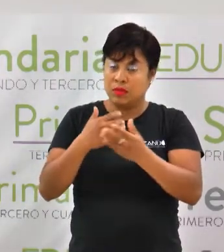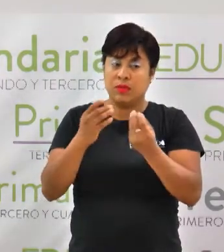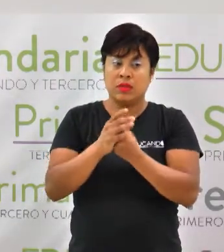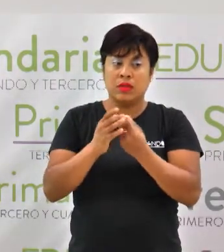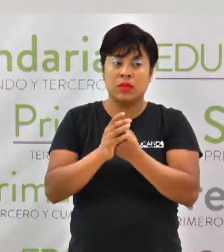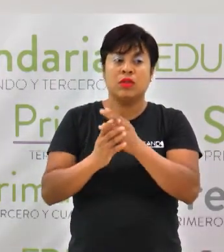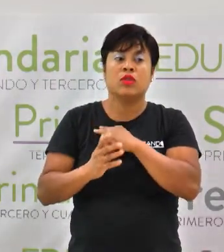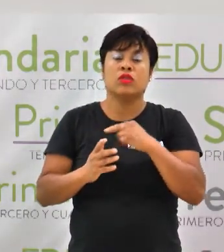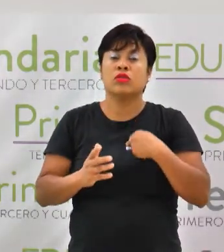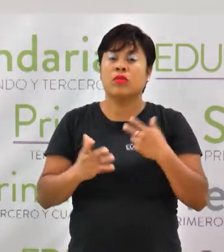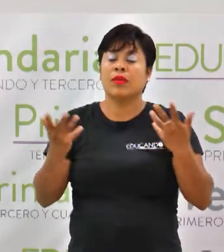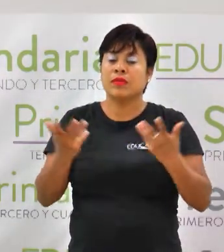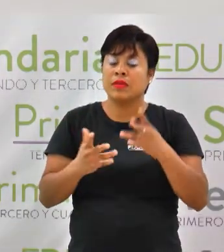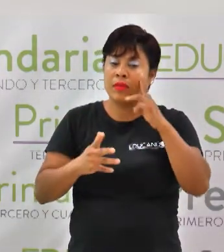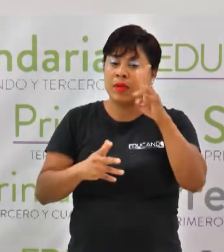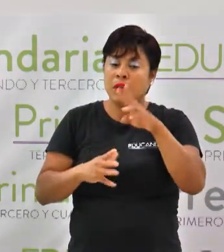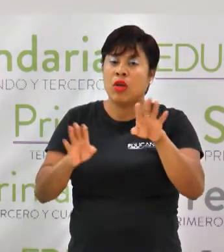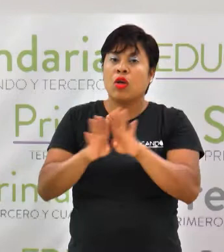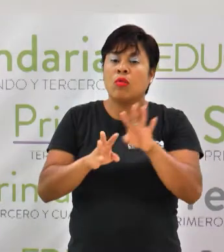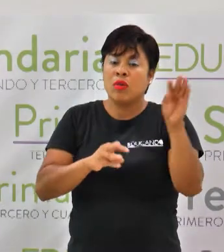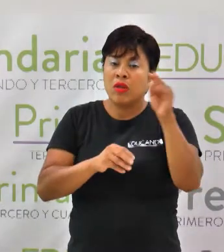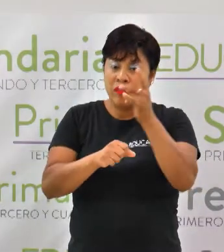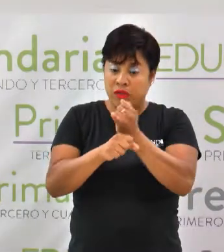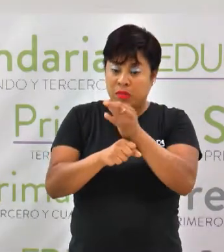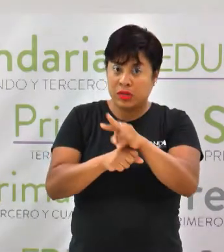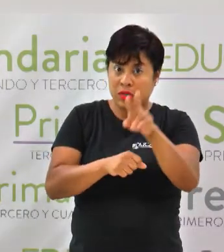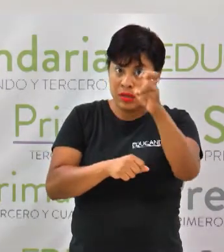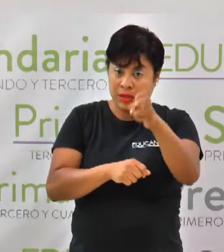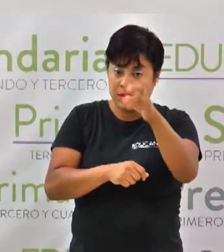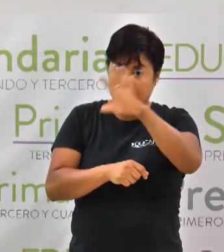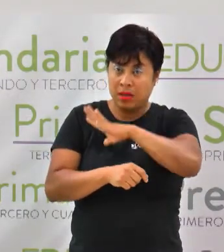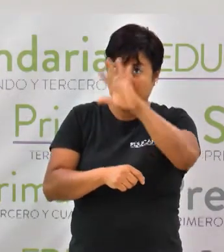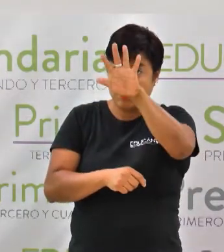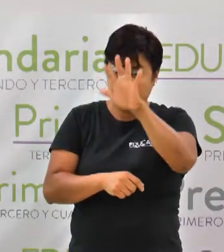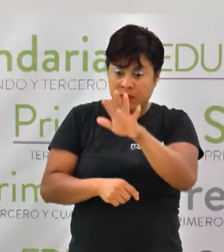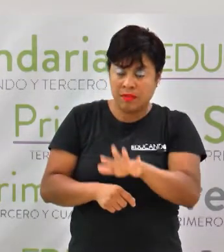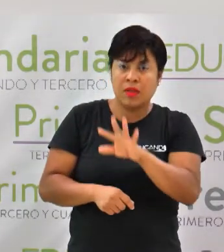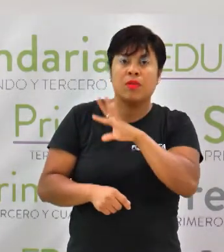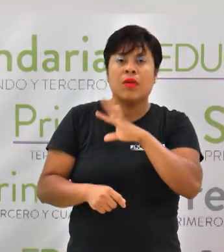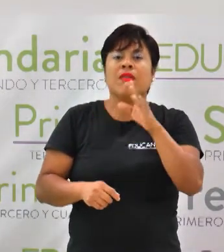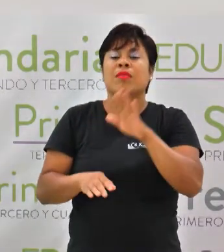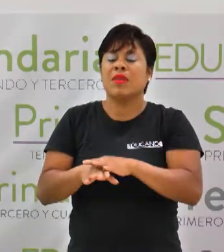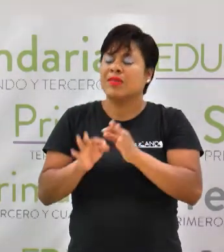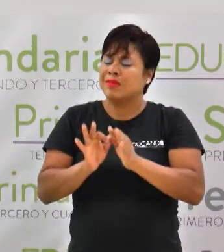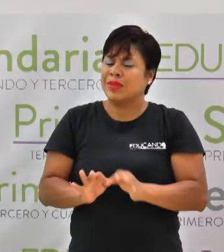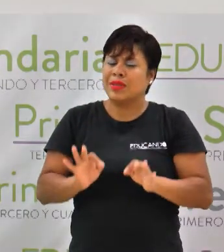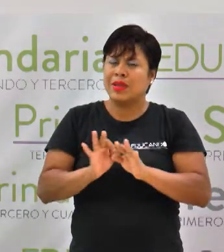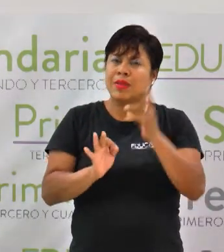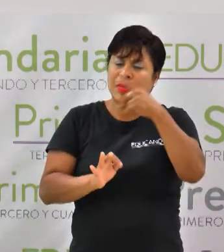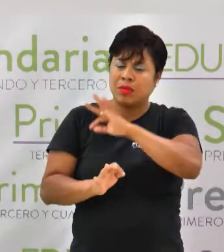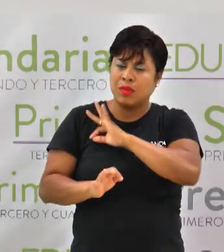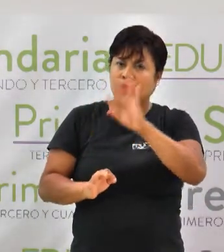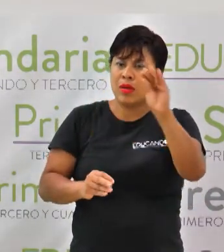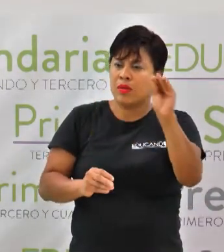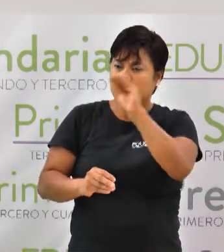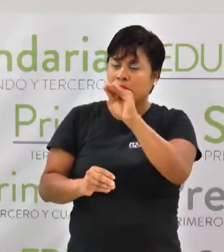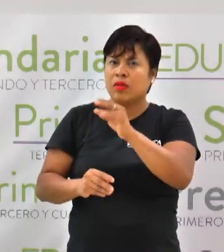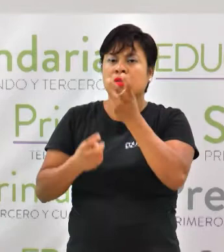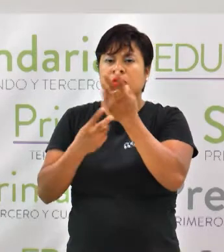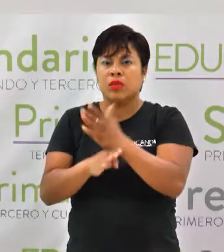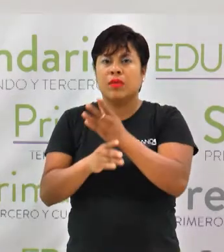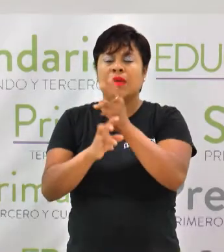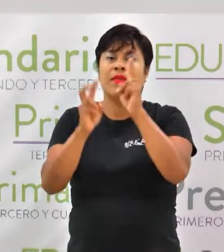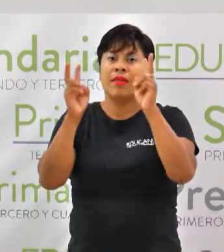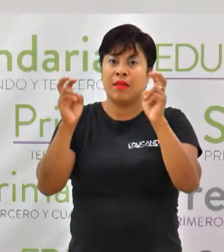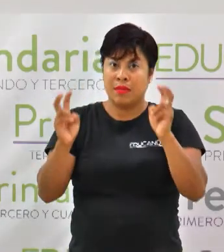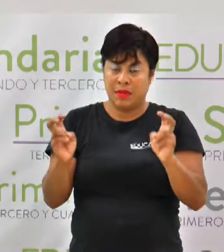nuestra próxima sesión vamos a ver cómo la información que recopilamos nos ha sido bastante nutritiva para poder exponer